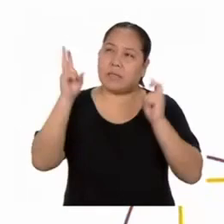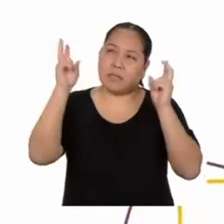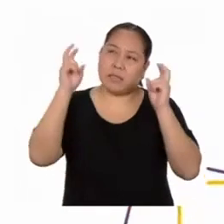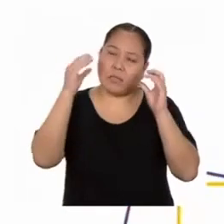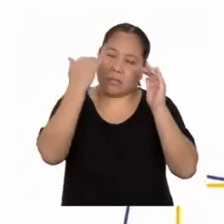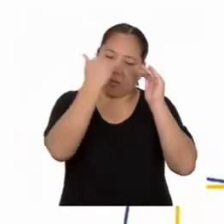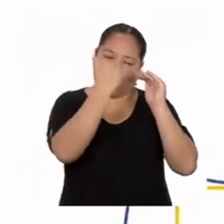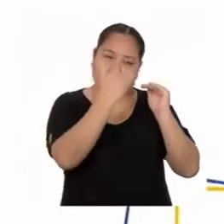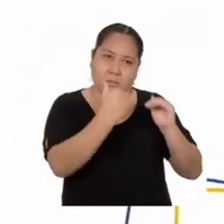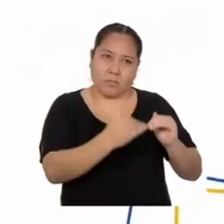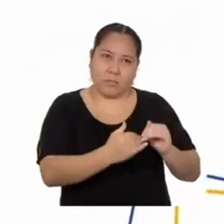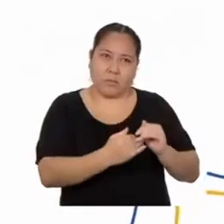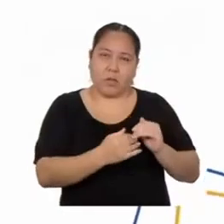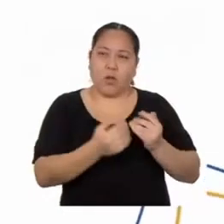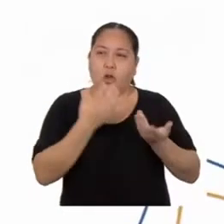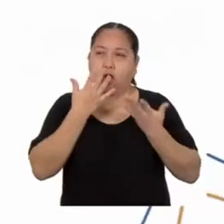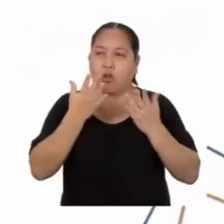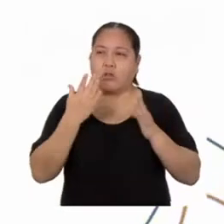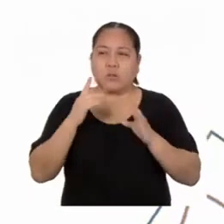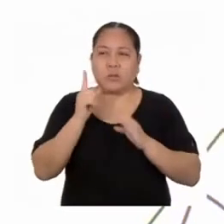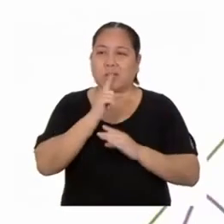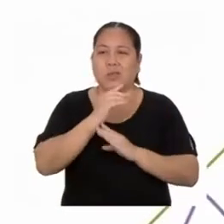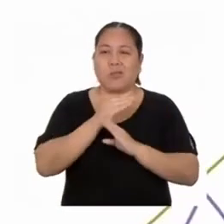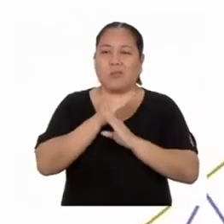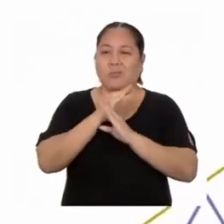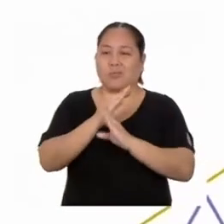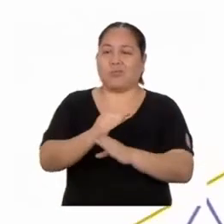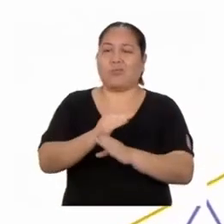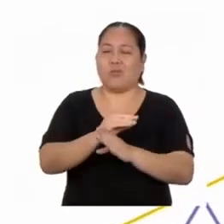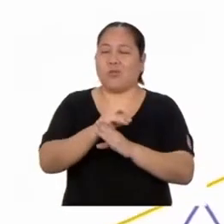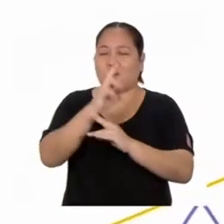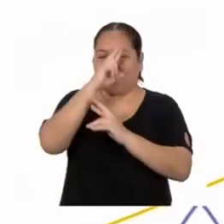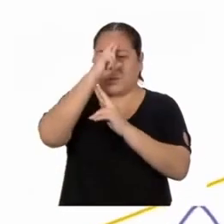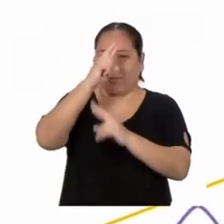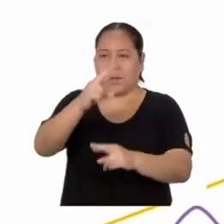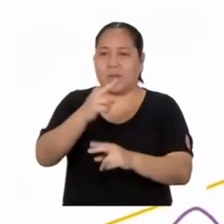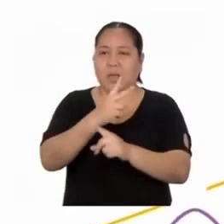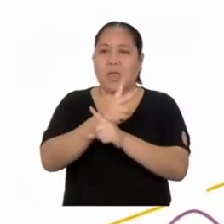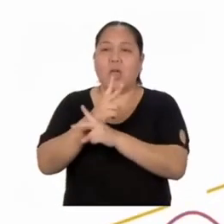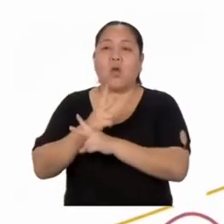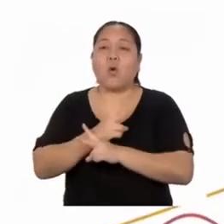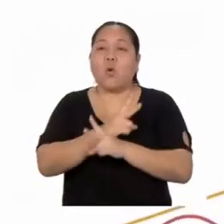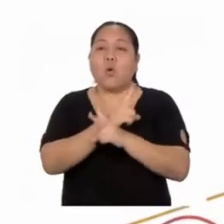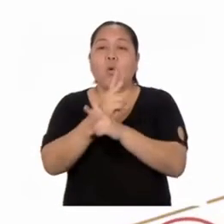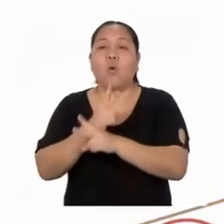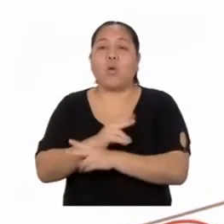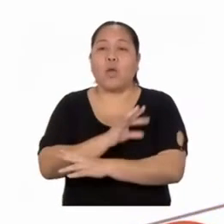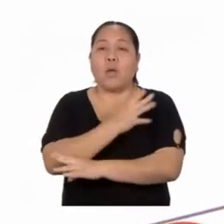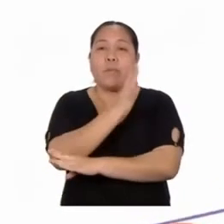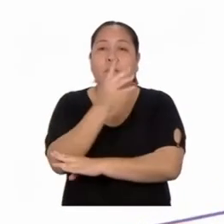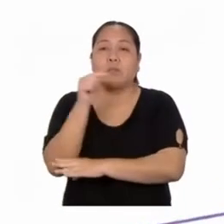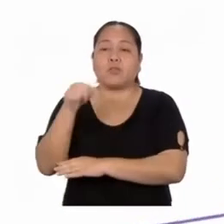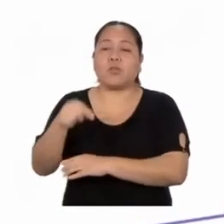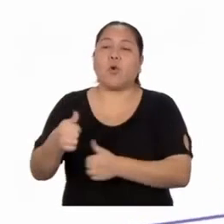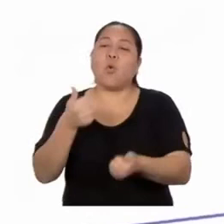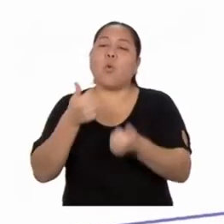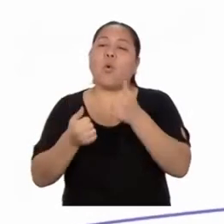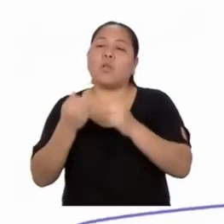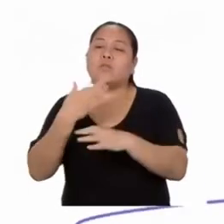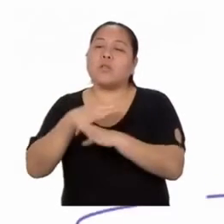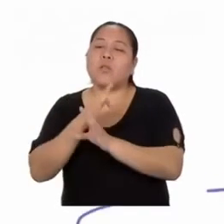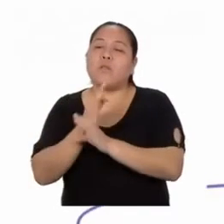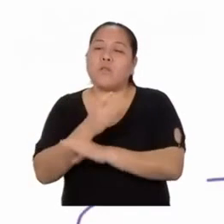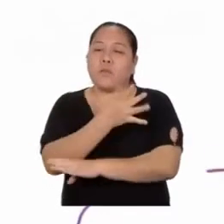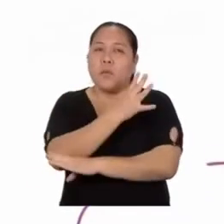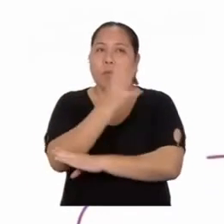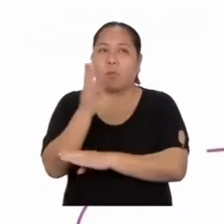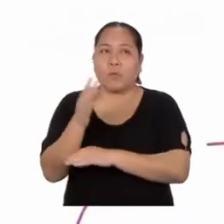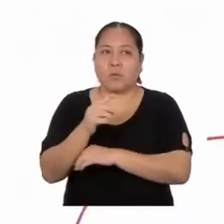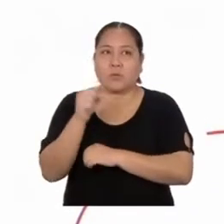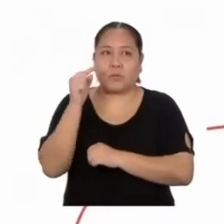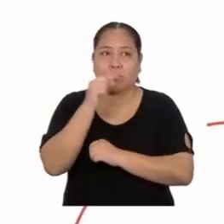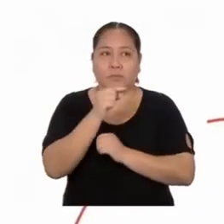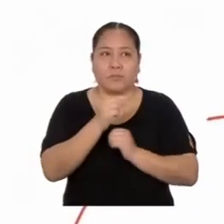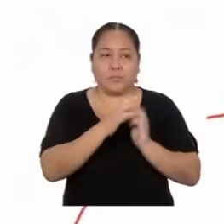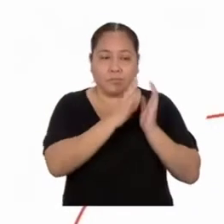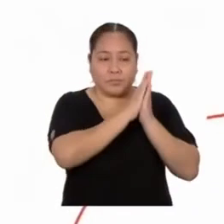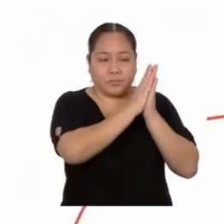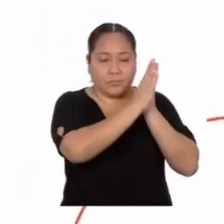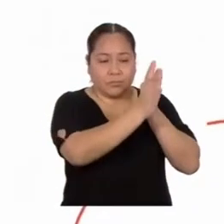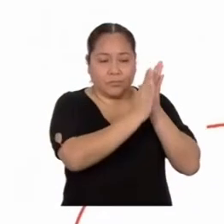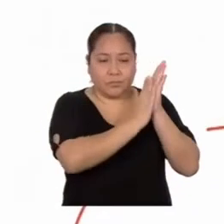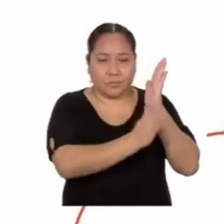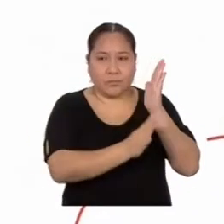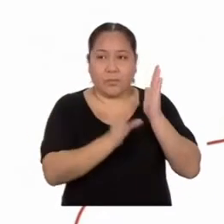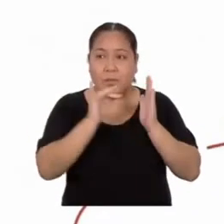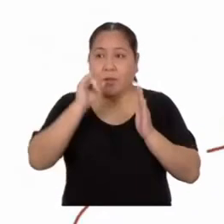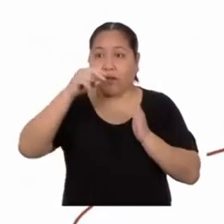que están en contra de la conservación de los bosques en el Perú y los tipos de bosques que hay. En la infografía vimos también ese